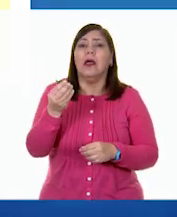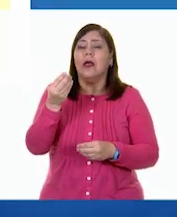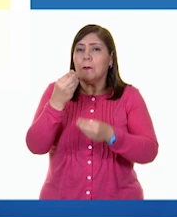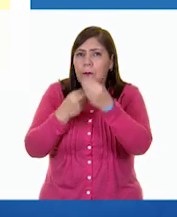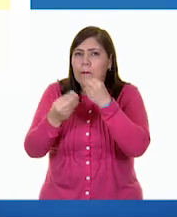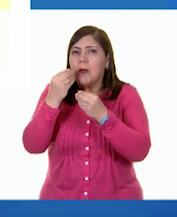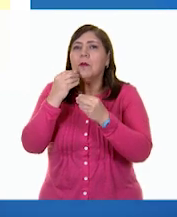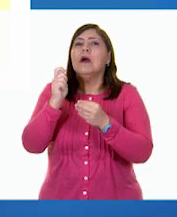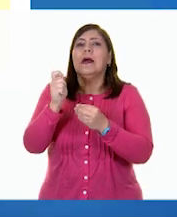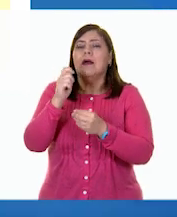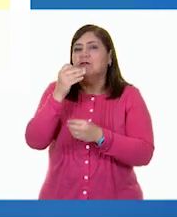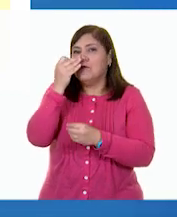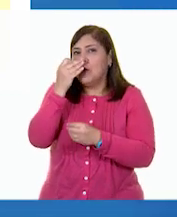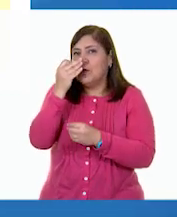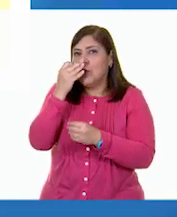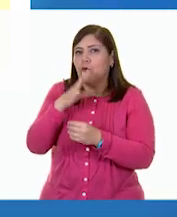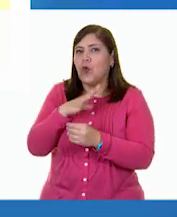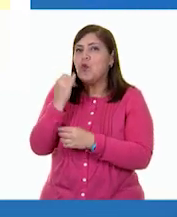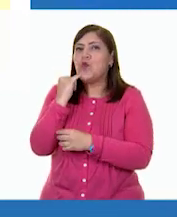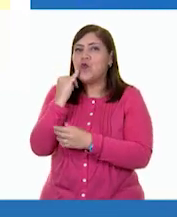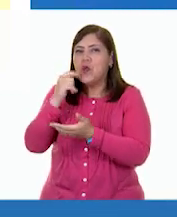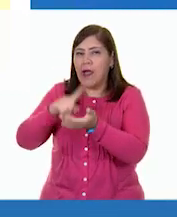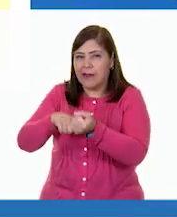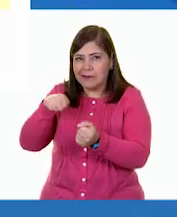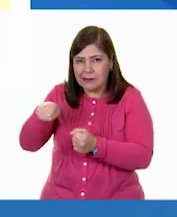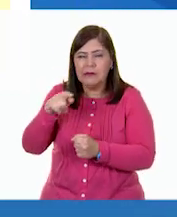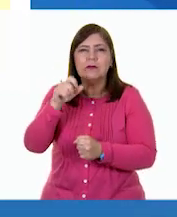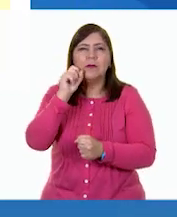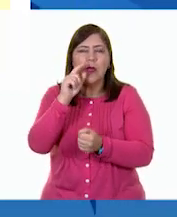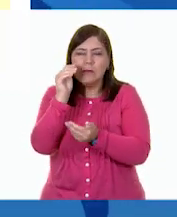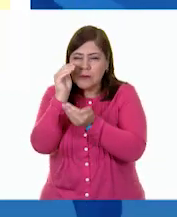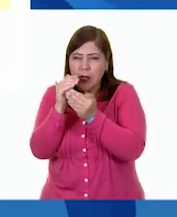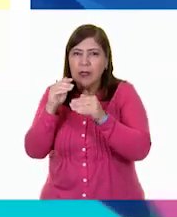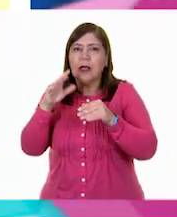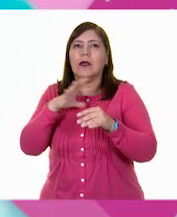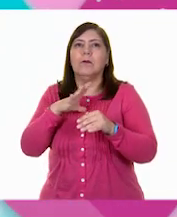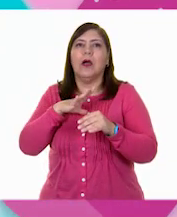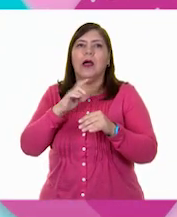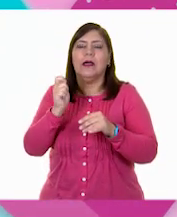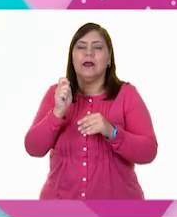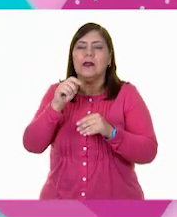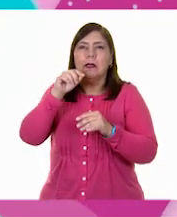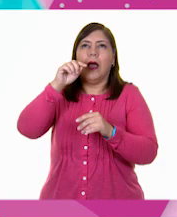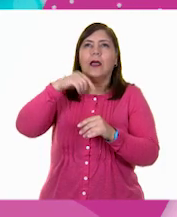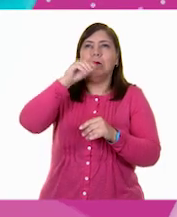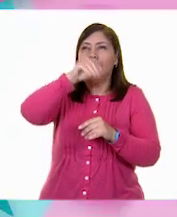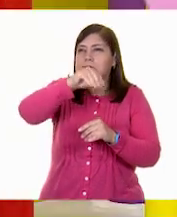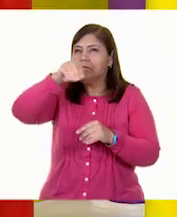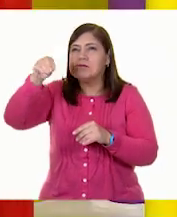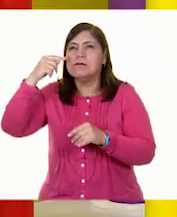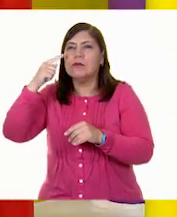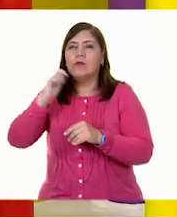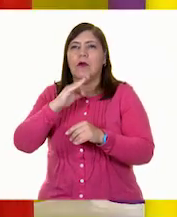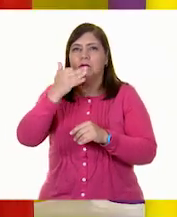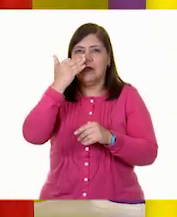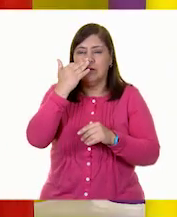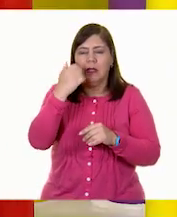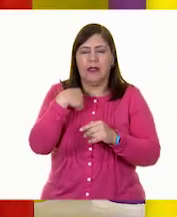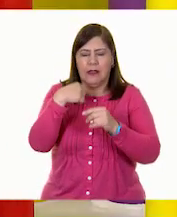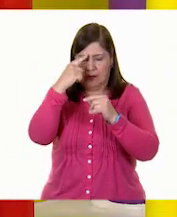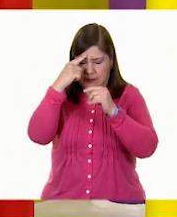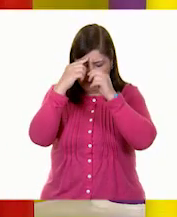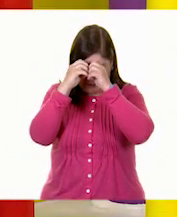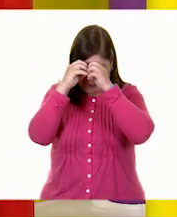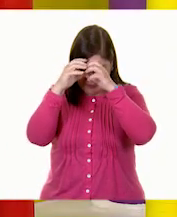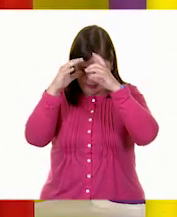flores. Como un juguete pequeñito con alas de tesoro, se alimenta de flor en flor. ¡Ay! En mi cabeza apareció